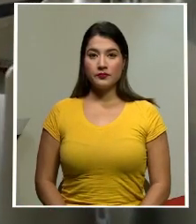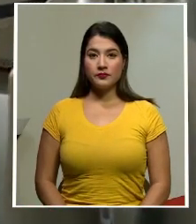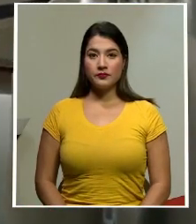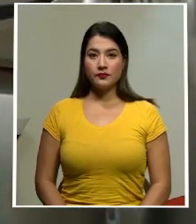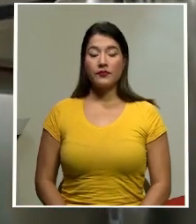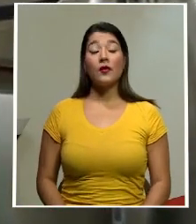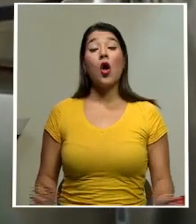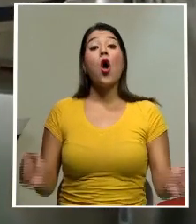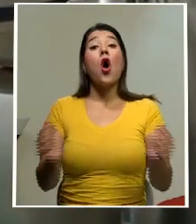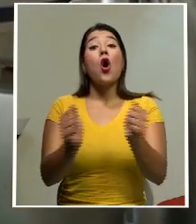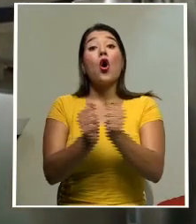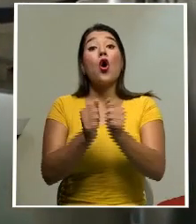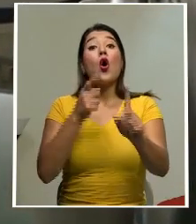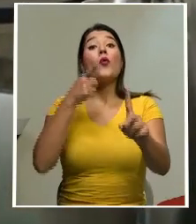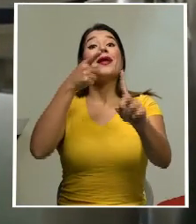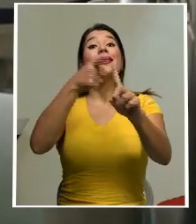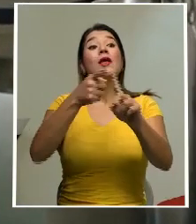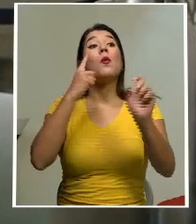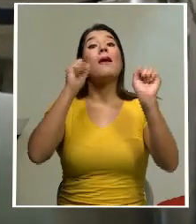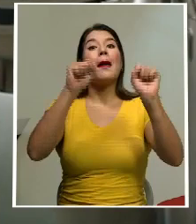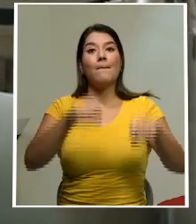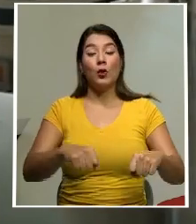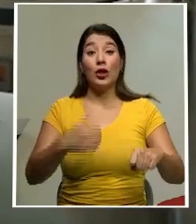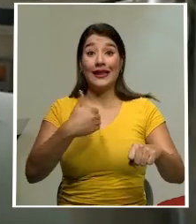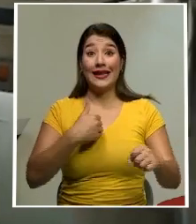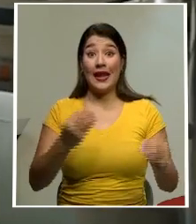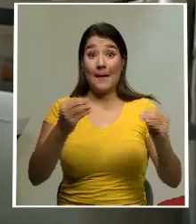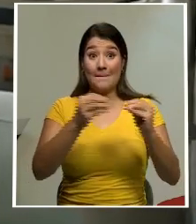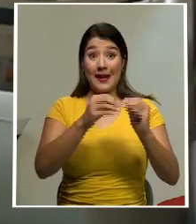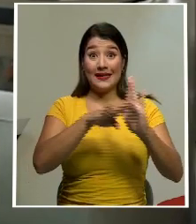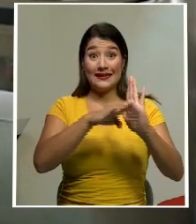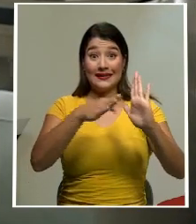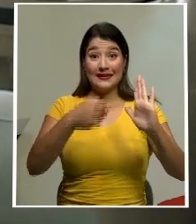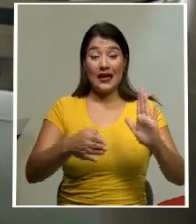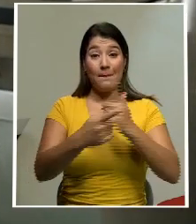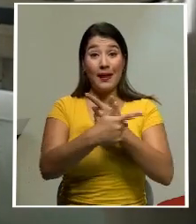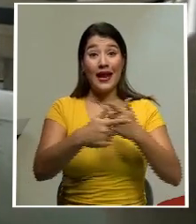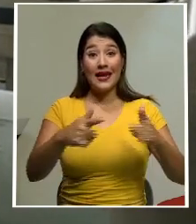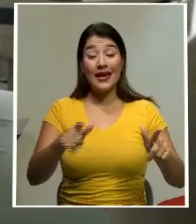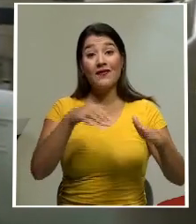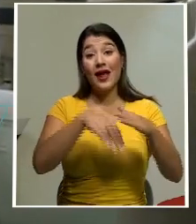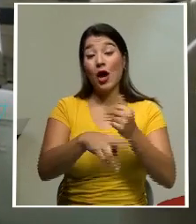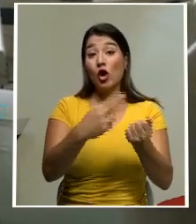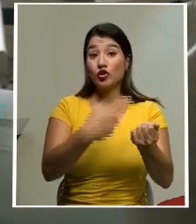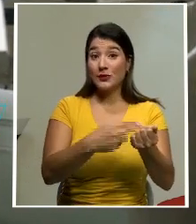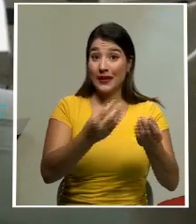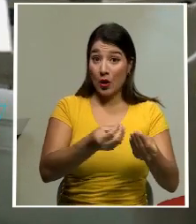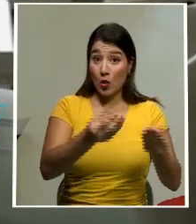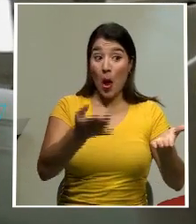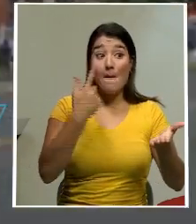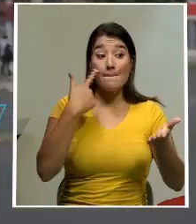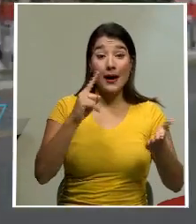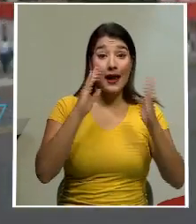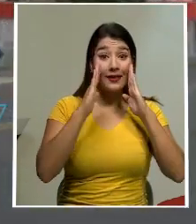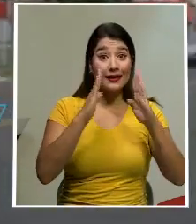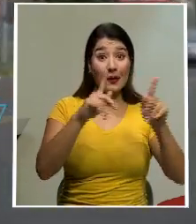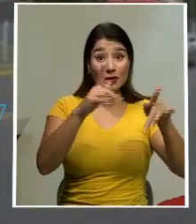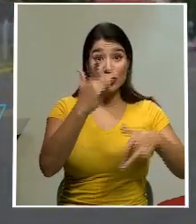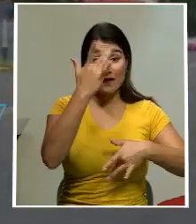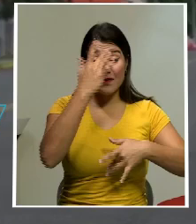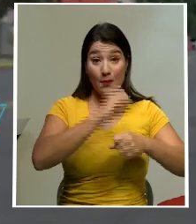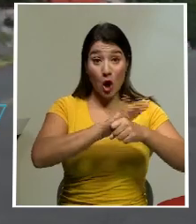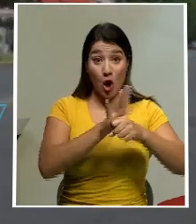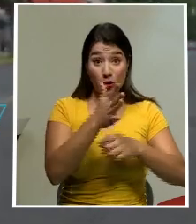Con el objetivo de poder liberar camas en los hospitales públicos ante el incremento de casos COVID-19 en todo el territorio nacional, el